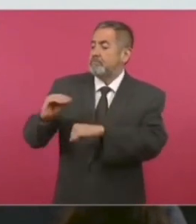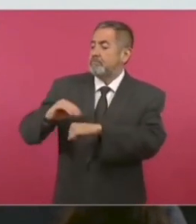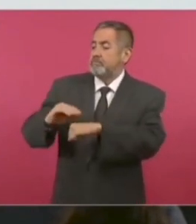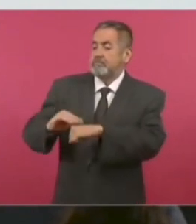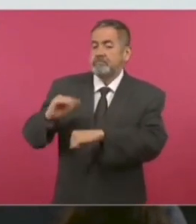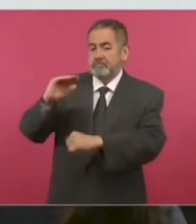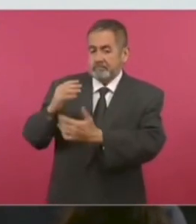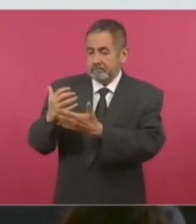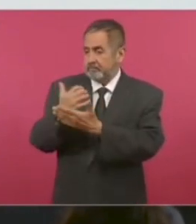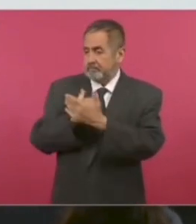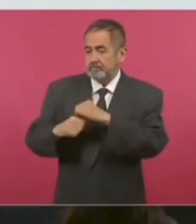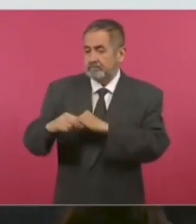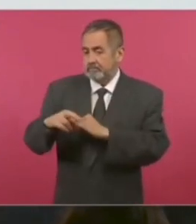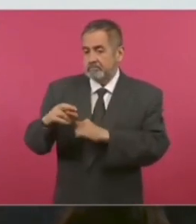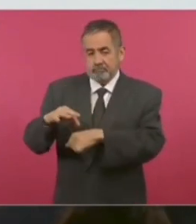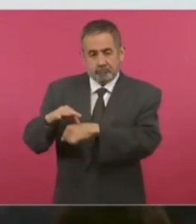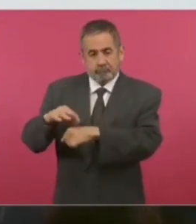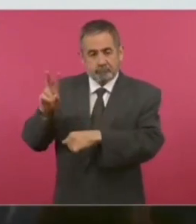en términos reales.